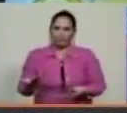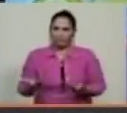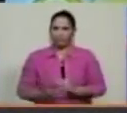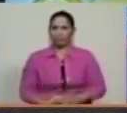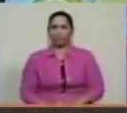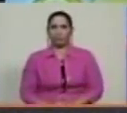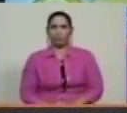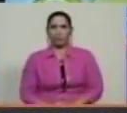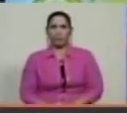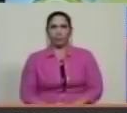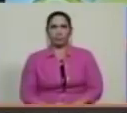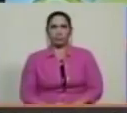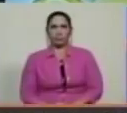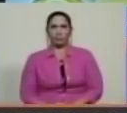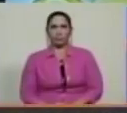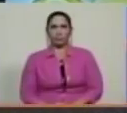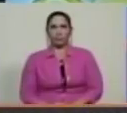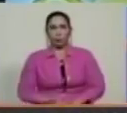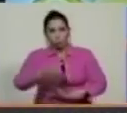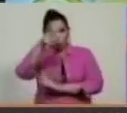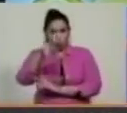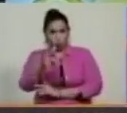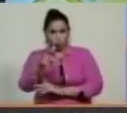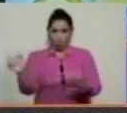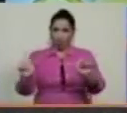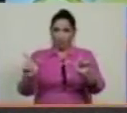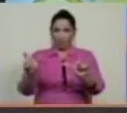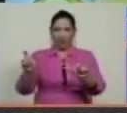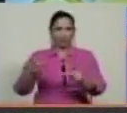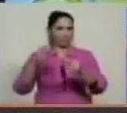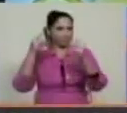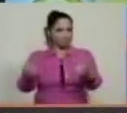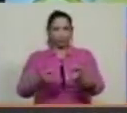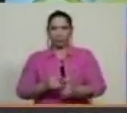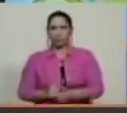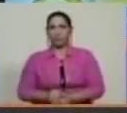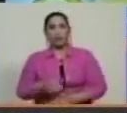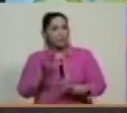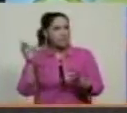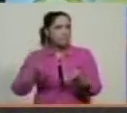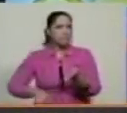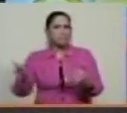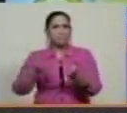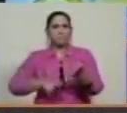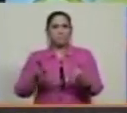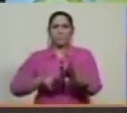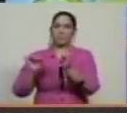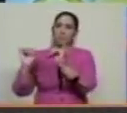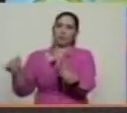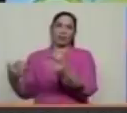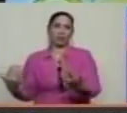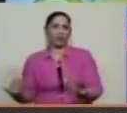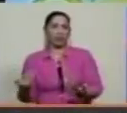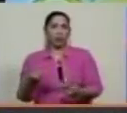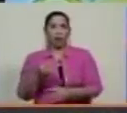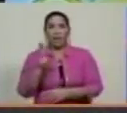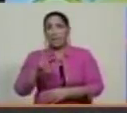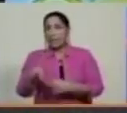la construyen. Luces, cámara, acción. Y unos que repiten y repiten, bueno, resulta que nadie ha